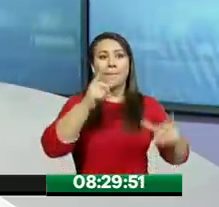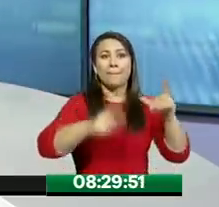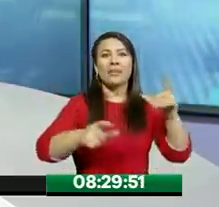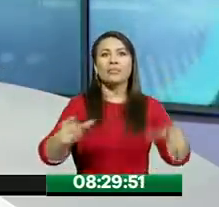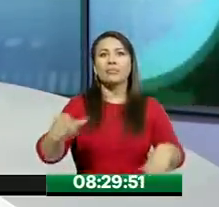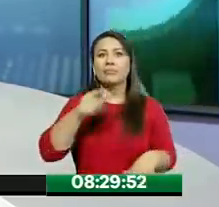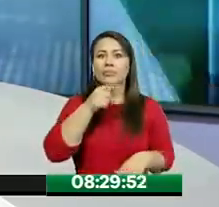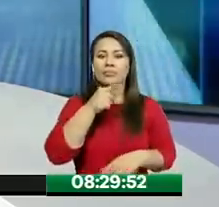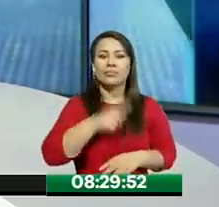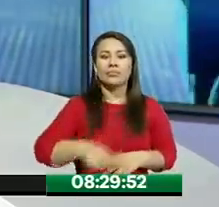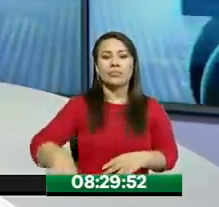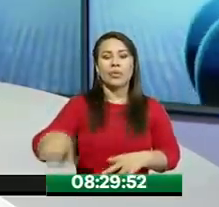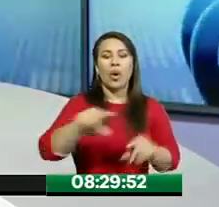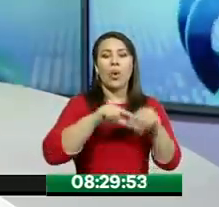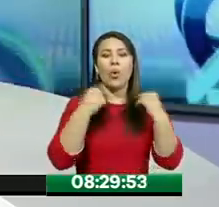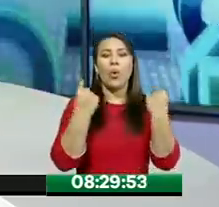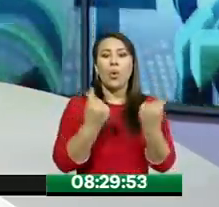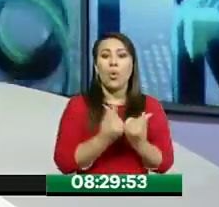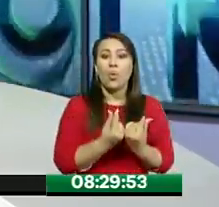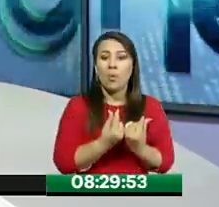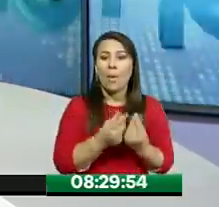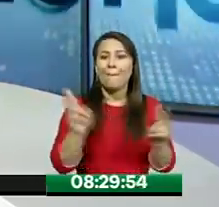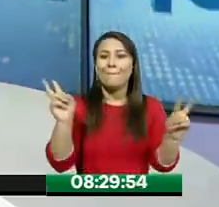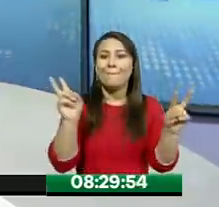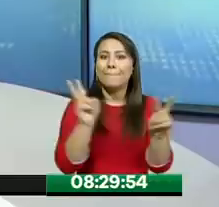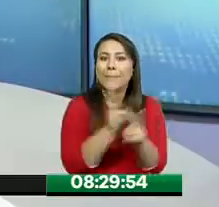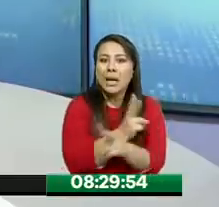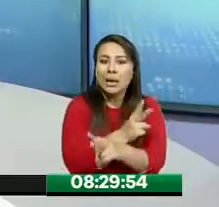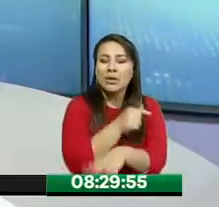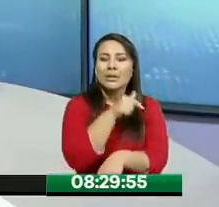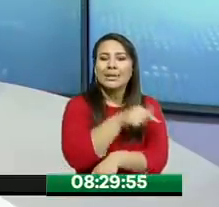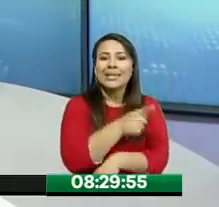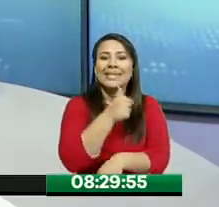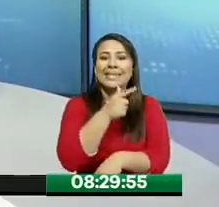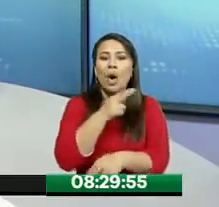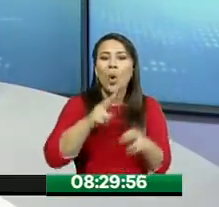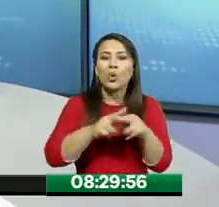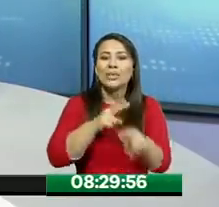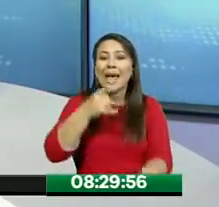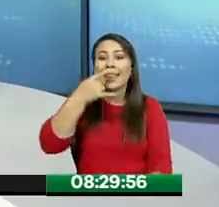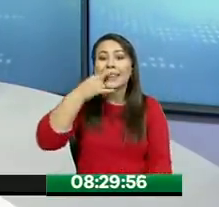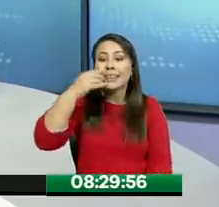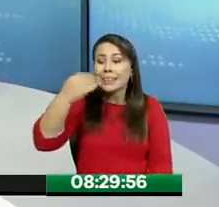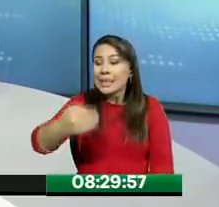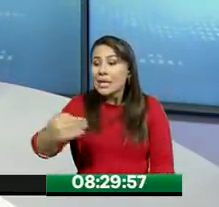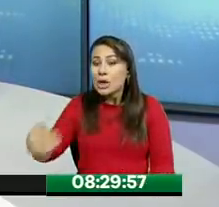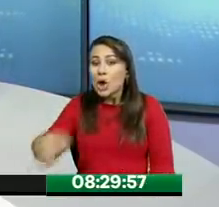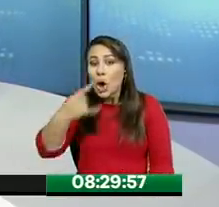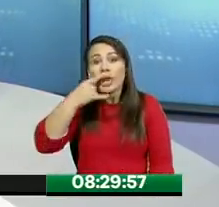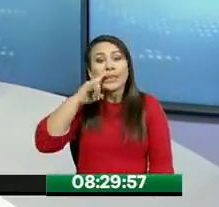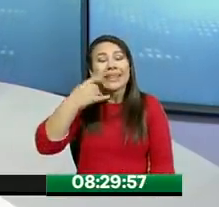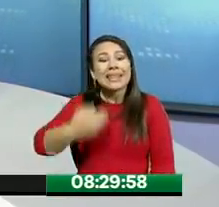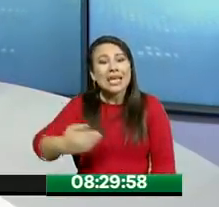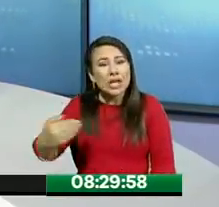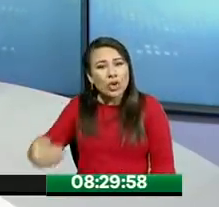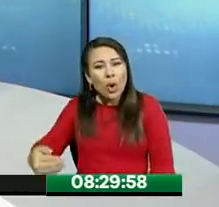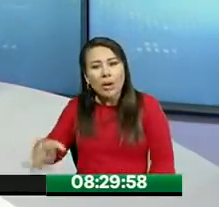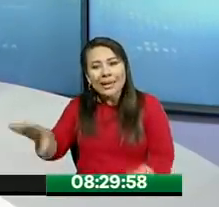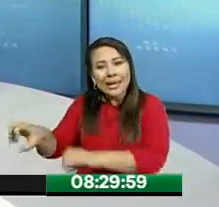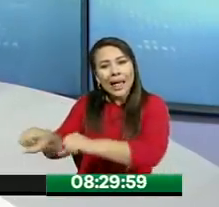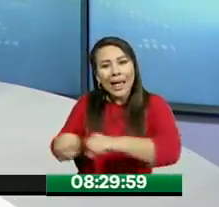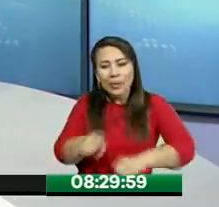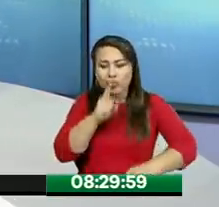sentido norte-sur y la bicicleta circulaba paralelo al costado derecho, motivo por el cual al llegar a la intersección de la calle